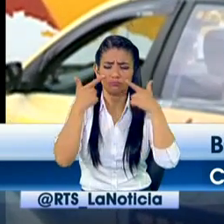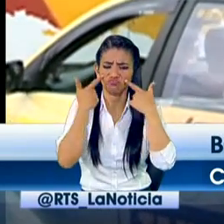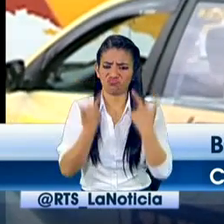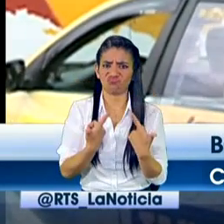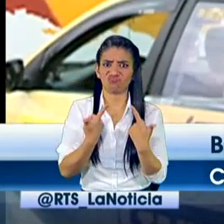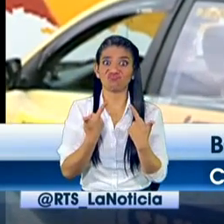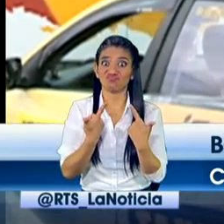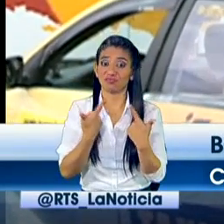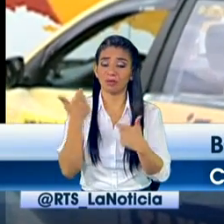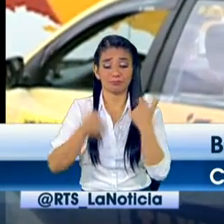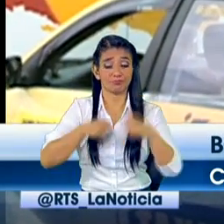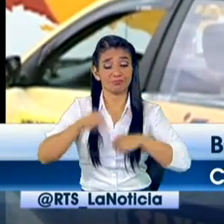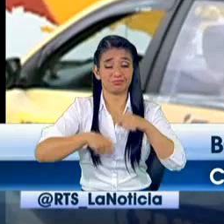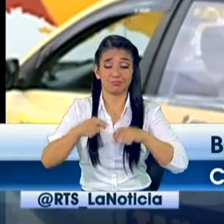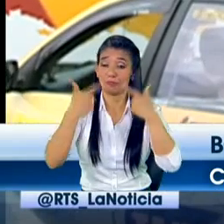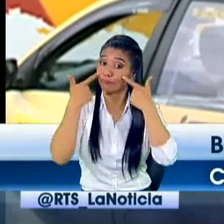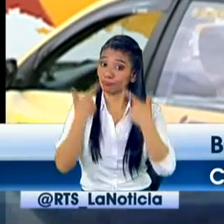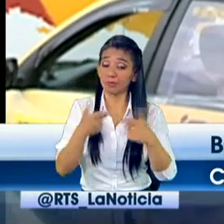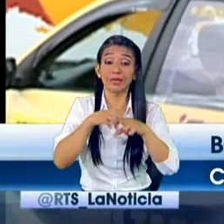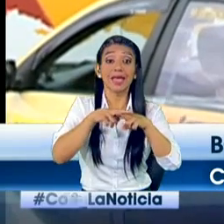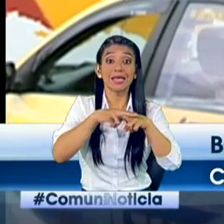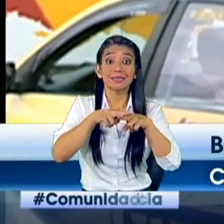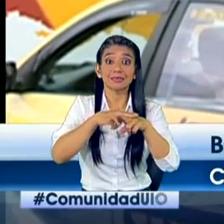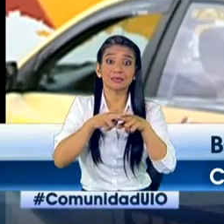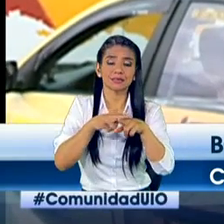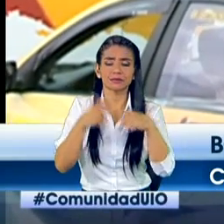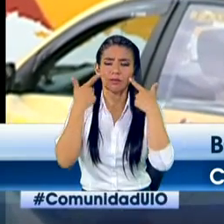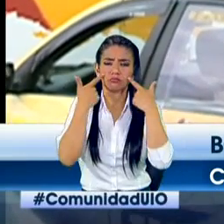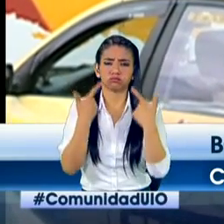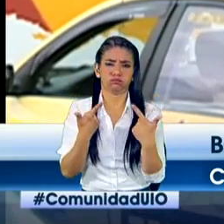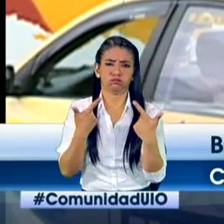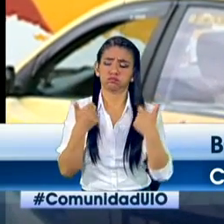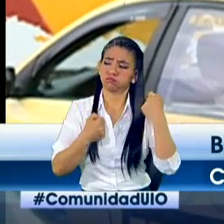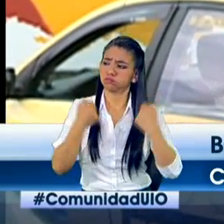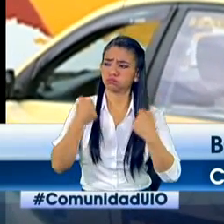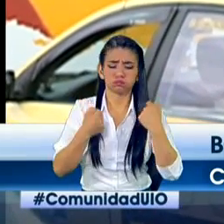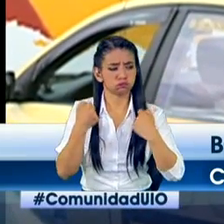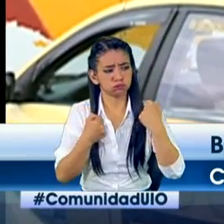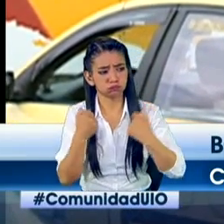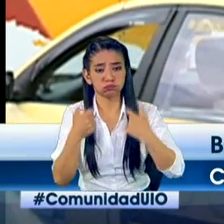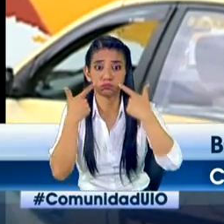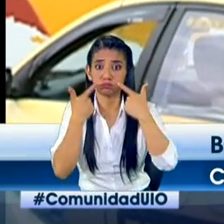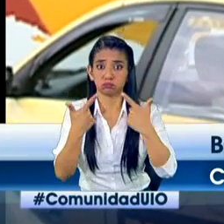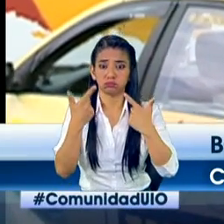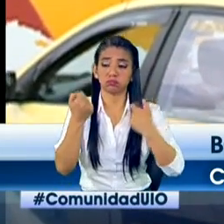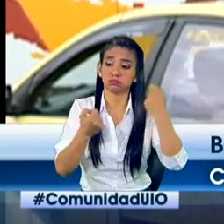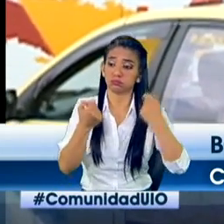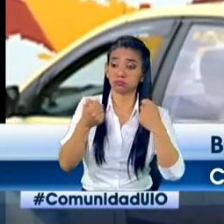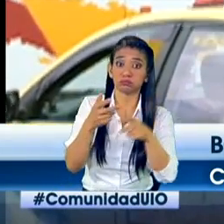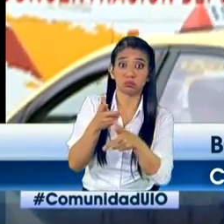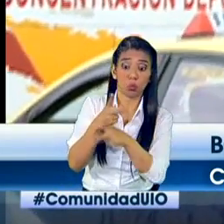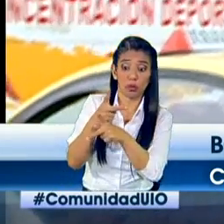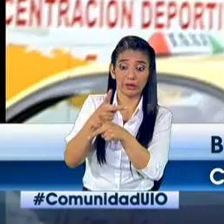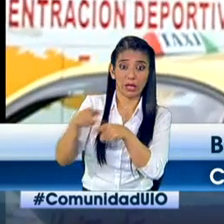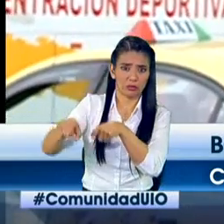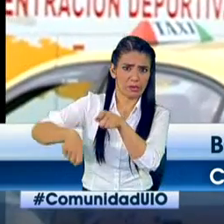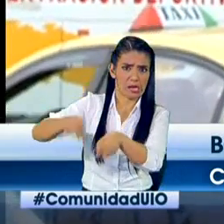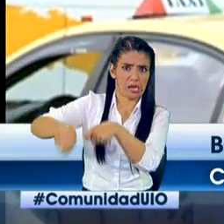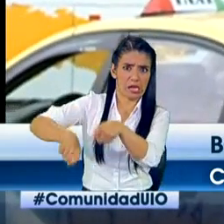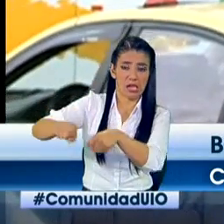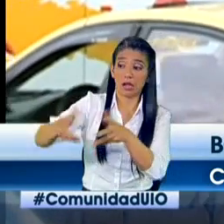la concientización ciudadana sobre el respeto de las vías exclusivas de los ciclistas. Lo que nos interesa a nosotros es